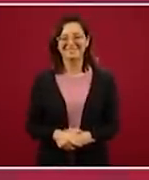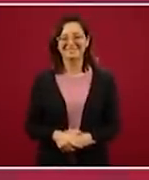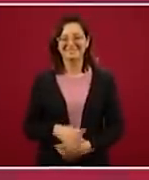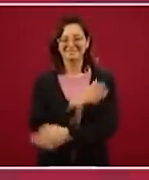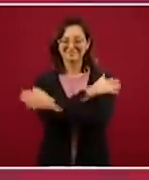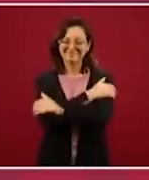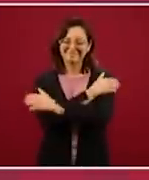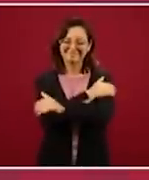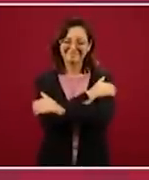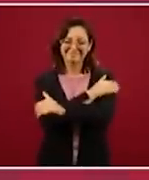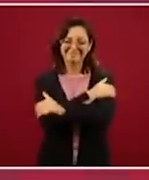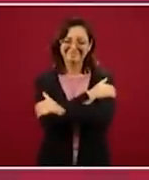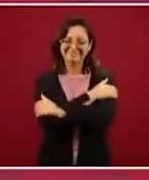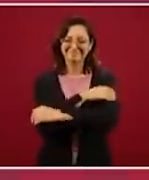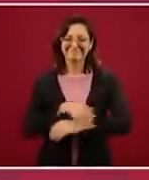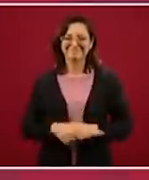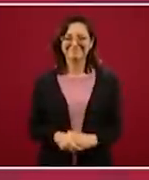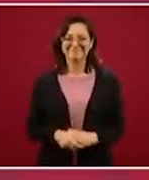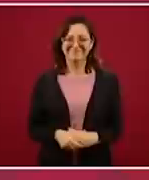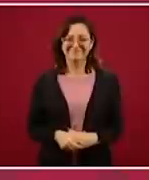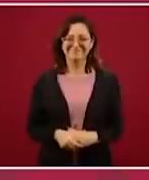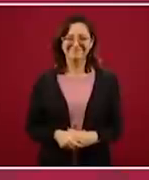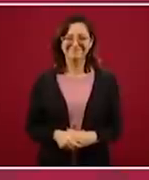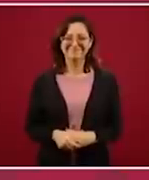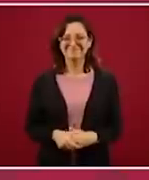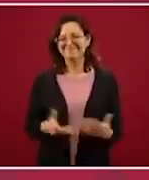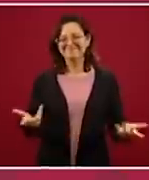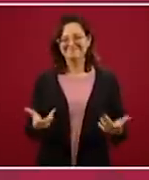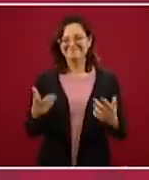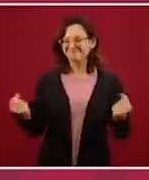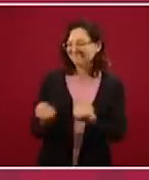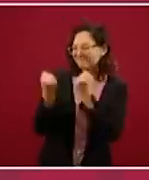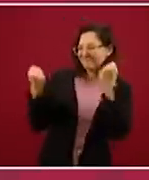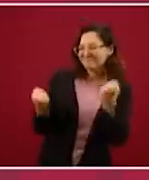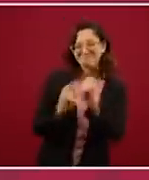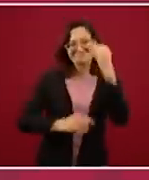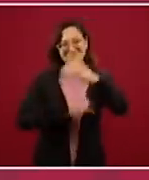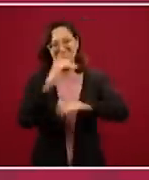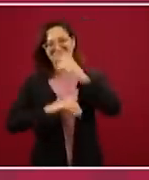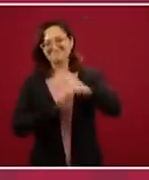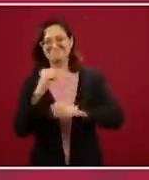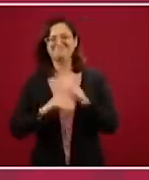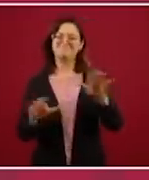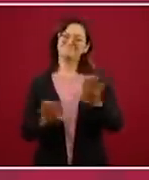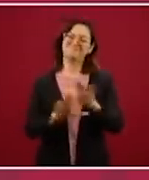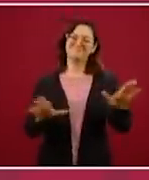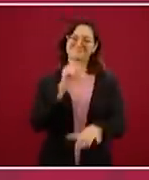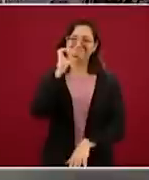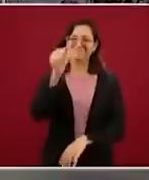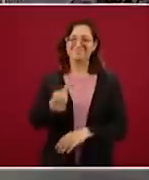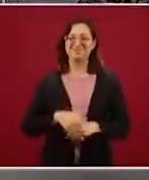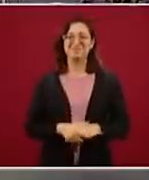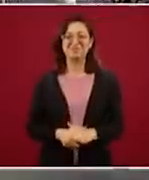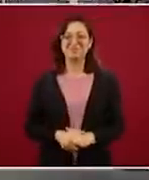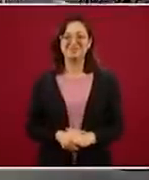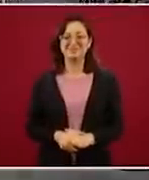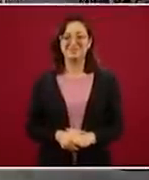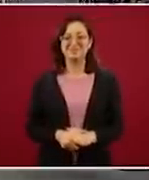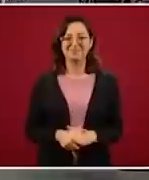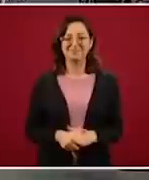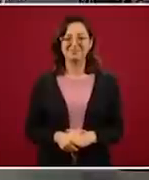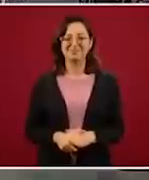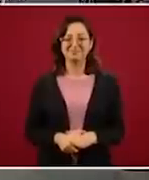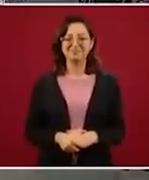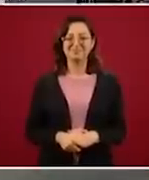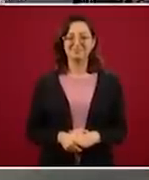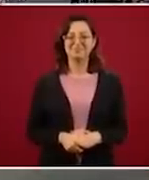así, o sea, nada de confrontación, de pleito, ¿sí? A ver.